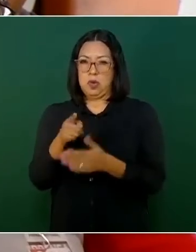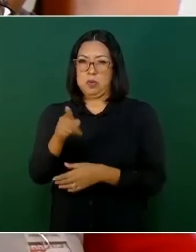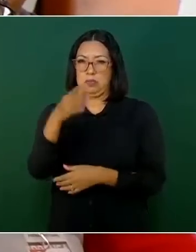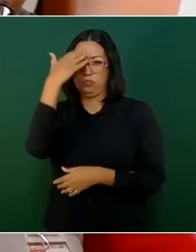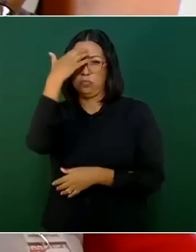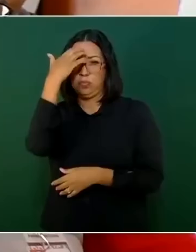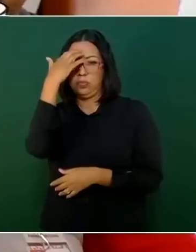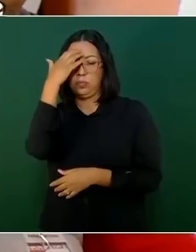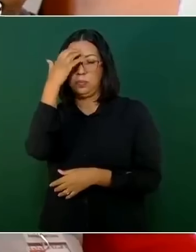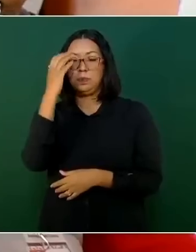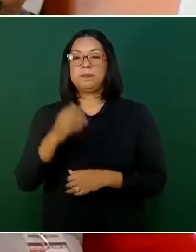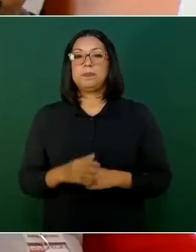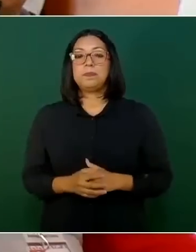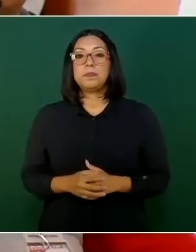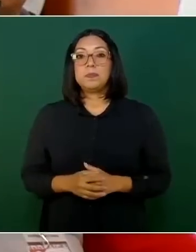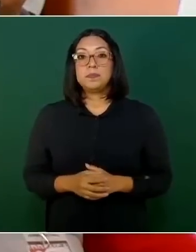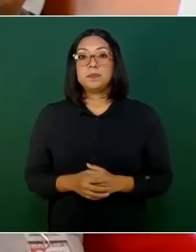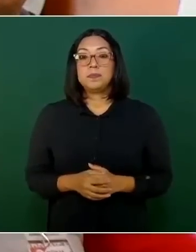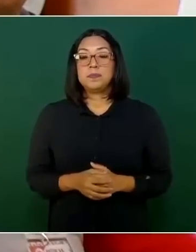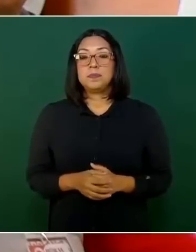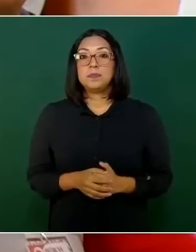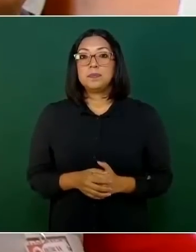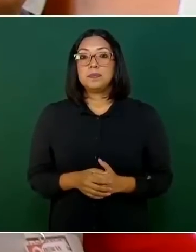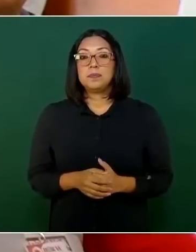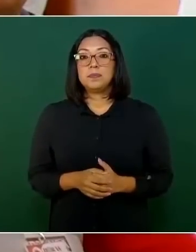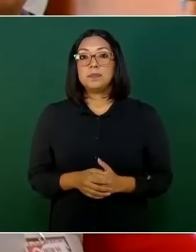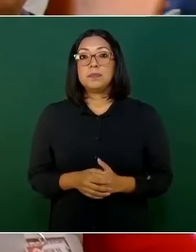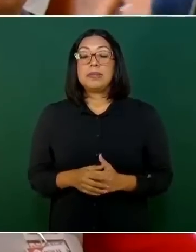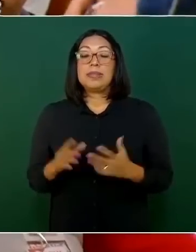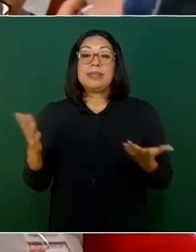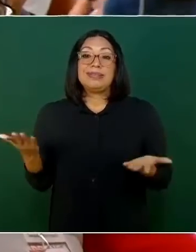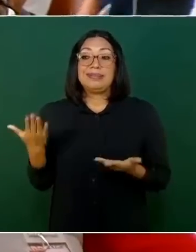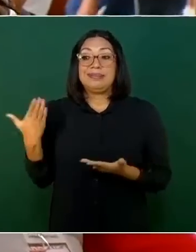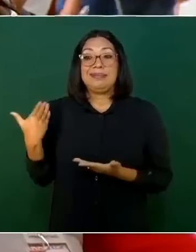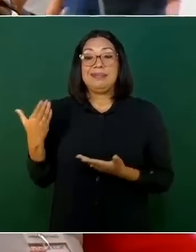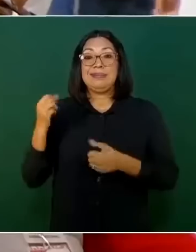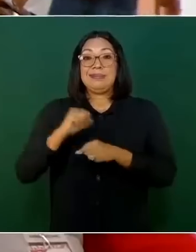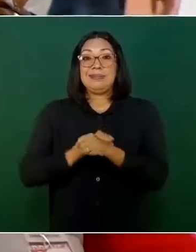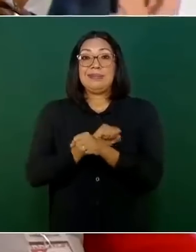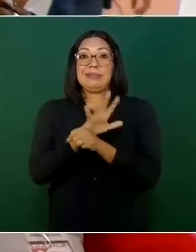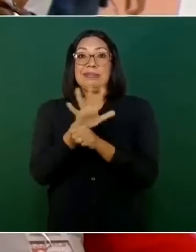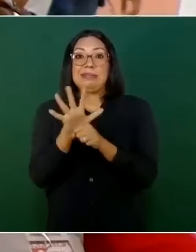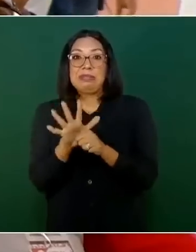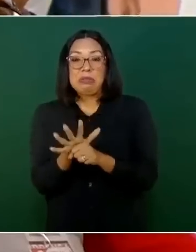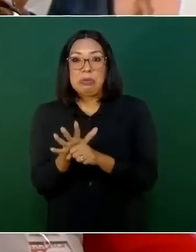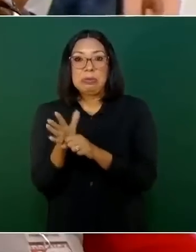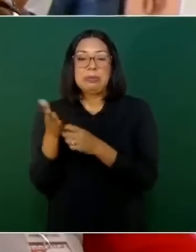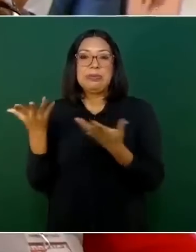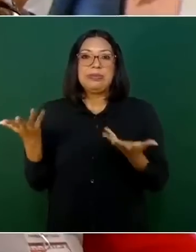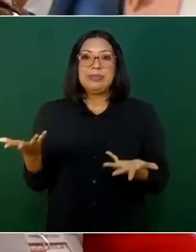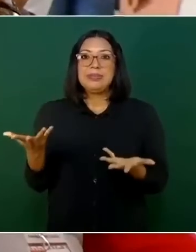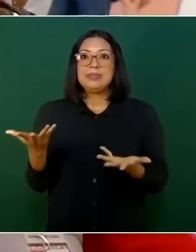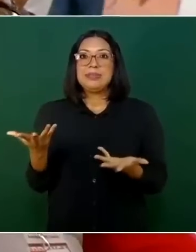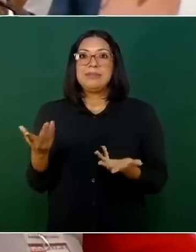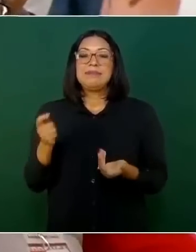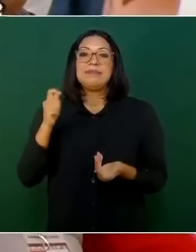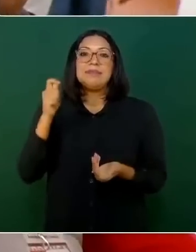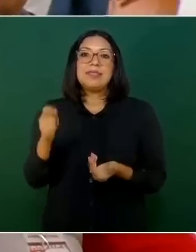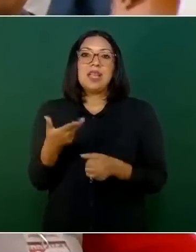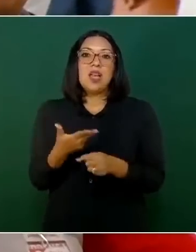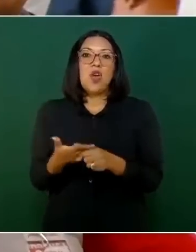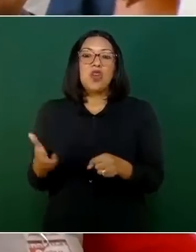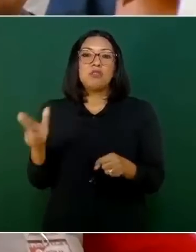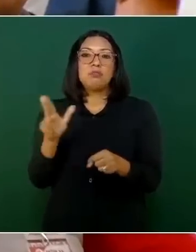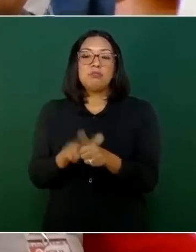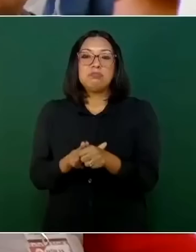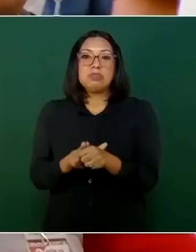bien. Pero resulta que vino COVID y de ahí han sido parches a ese hospital. Realmente